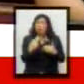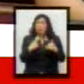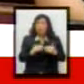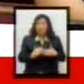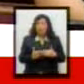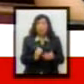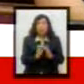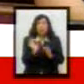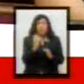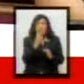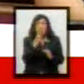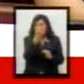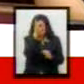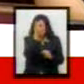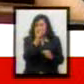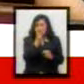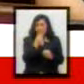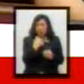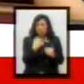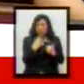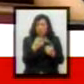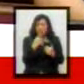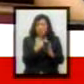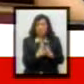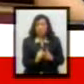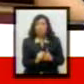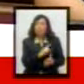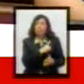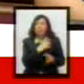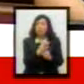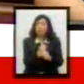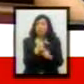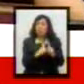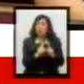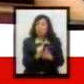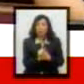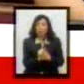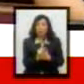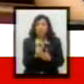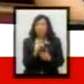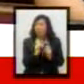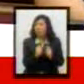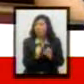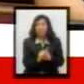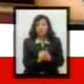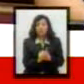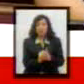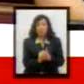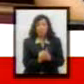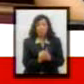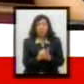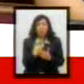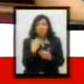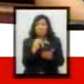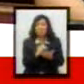sin la presencia de sus padres Esa es la ley que y había una fuerte resistencia por algunos sectores de no darle a los menores la posibilidad de